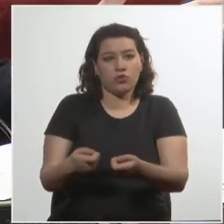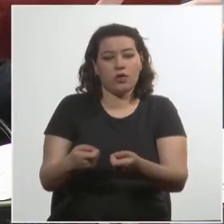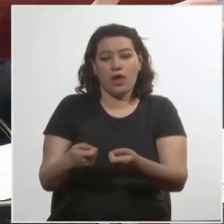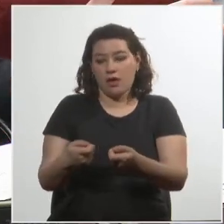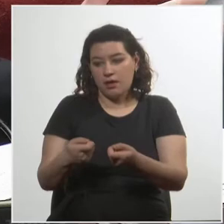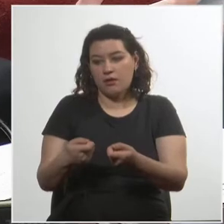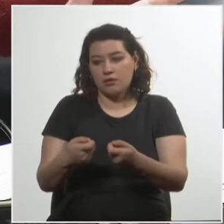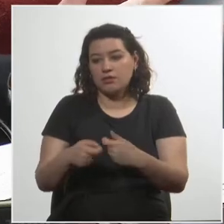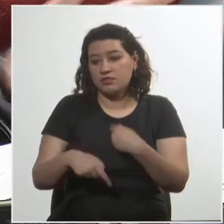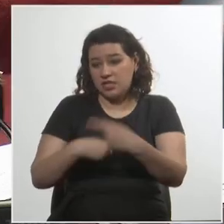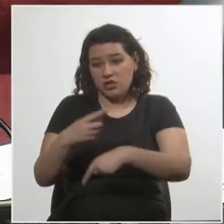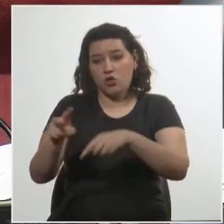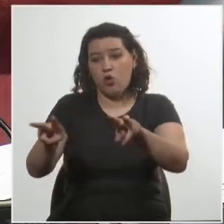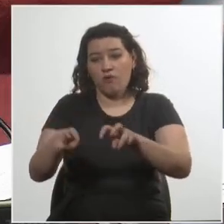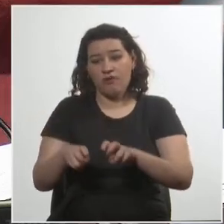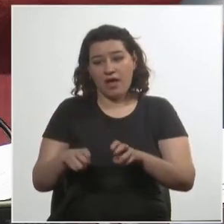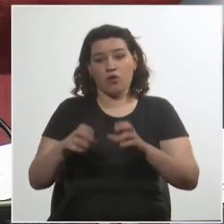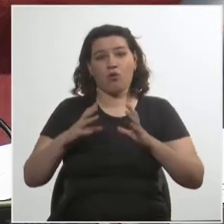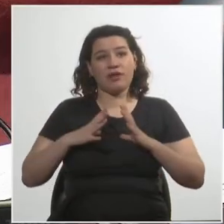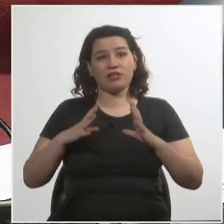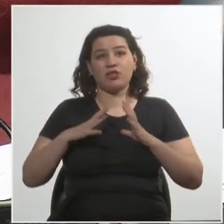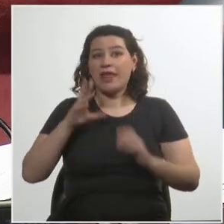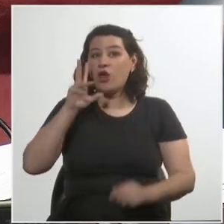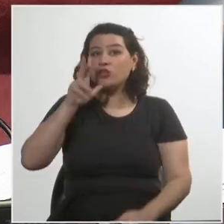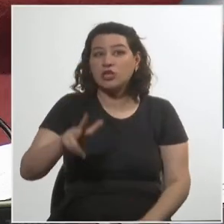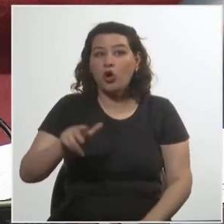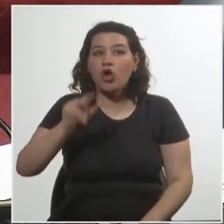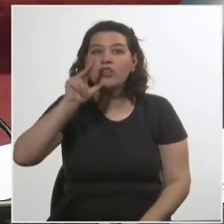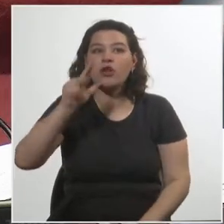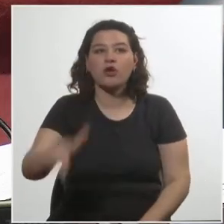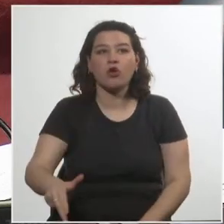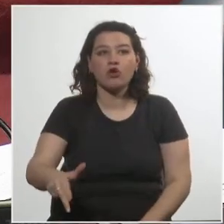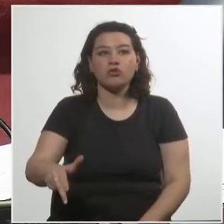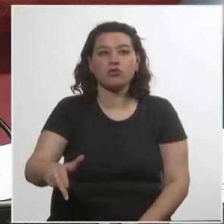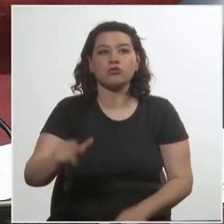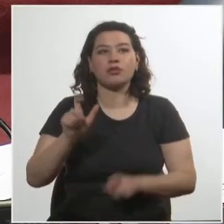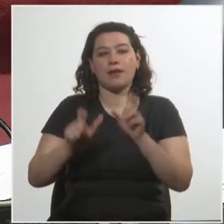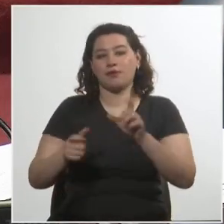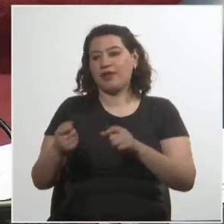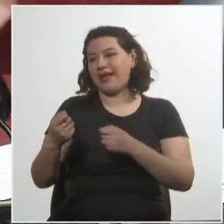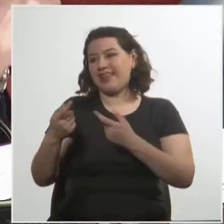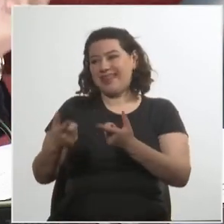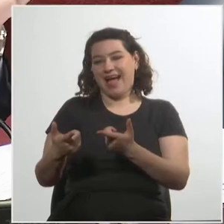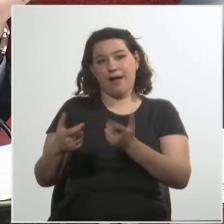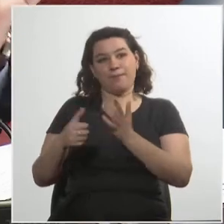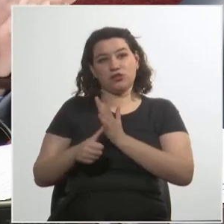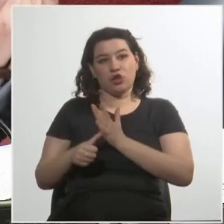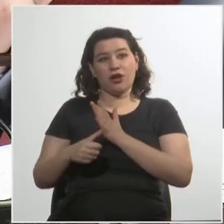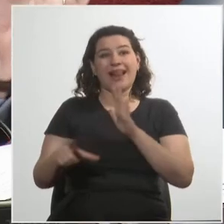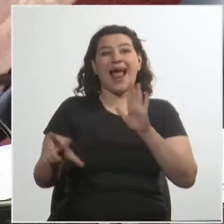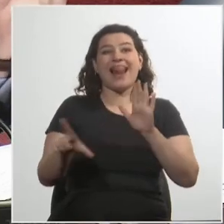jubilatorio para los hijos de los hijos de quienes recibían la pensión la ley lo que establece es